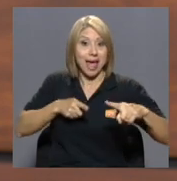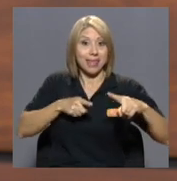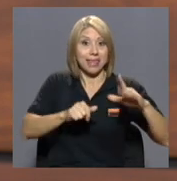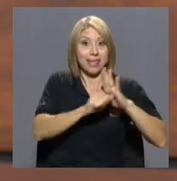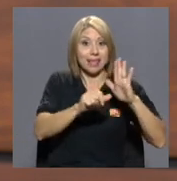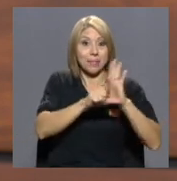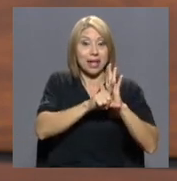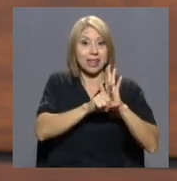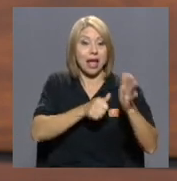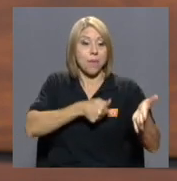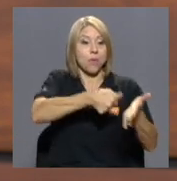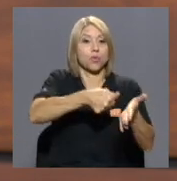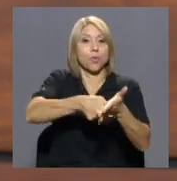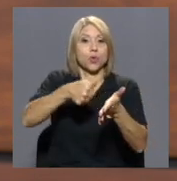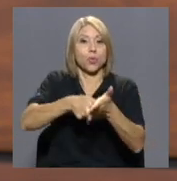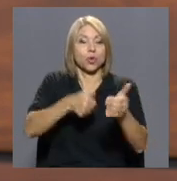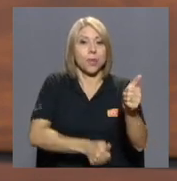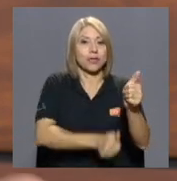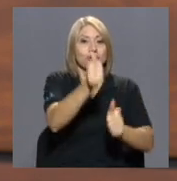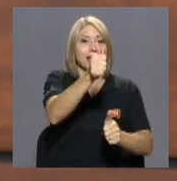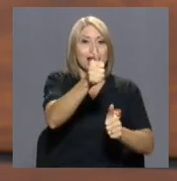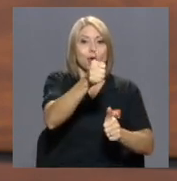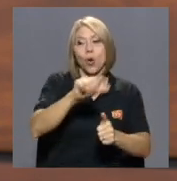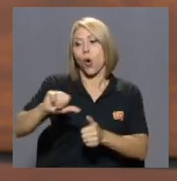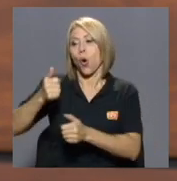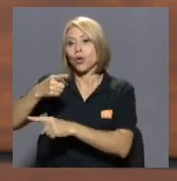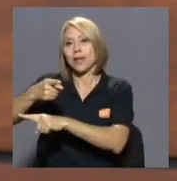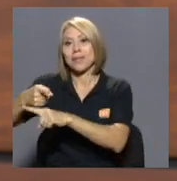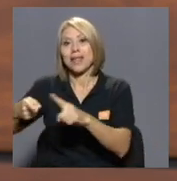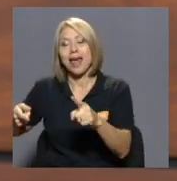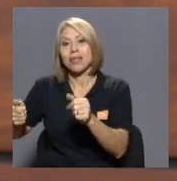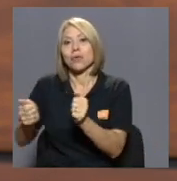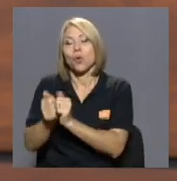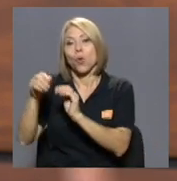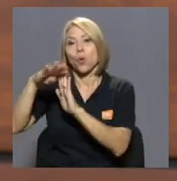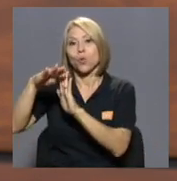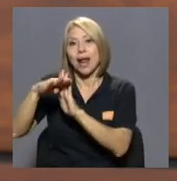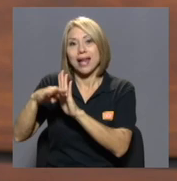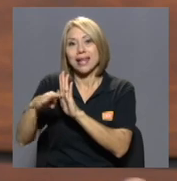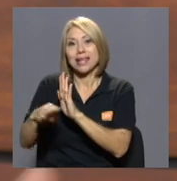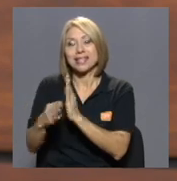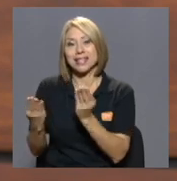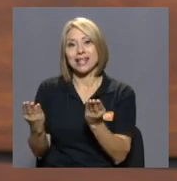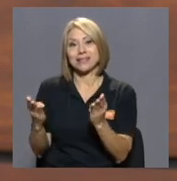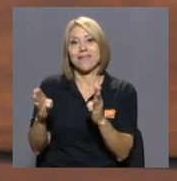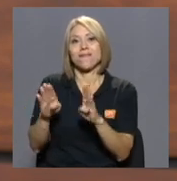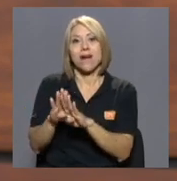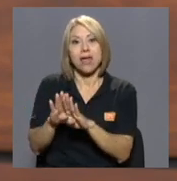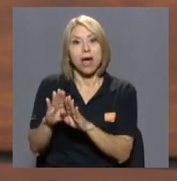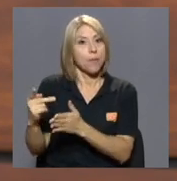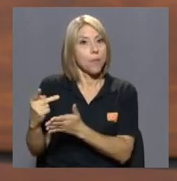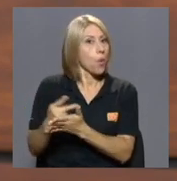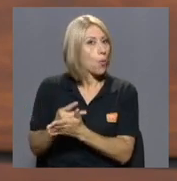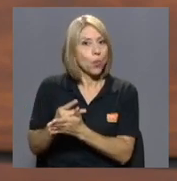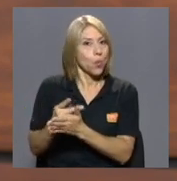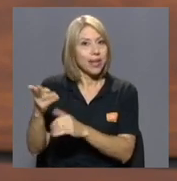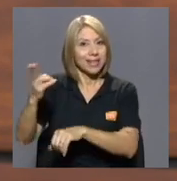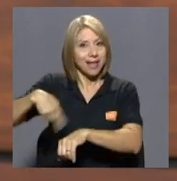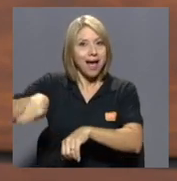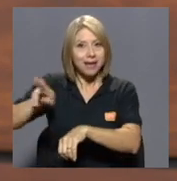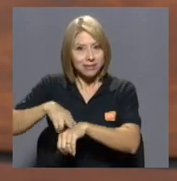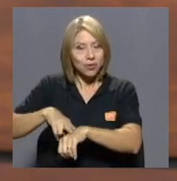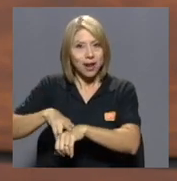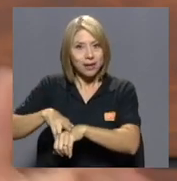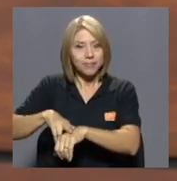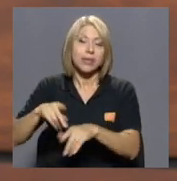es. Y la mitad por una lista cerrada, pero ahora ya no sería provincial, sino nacional. Entonces, si